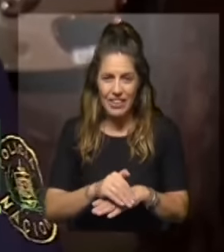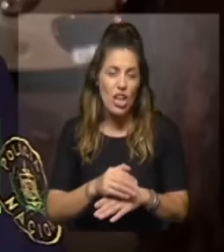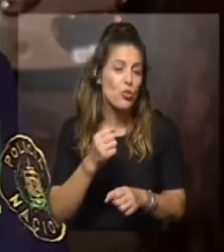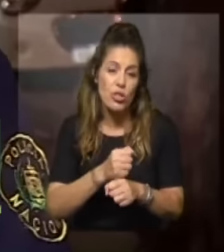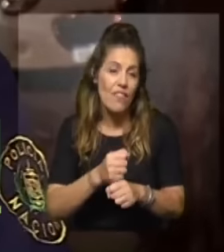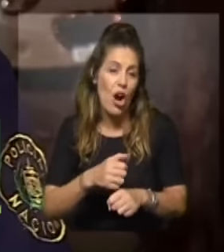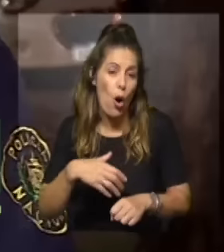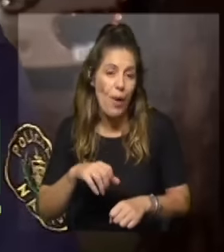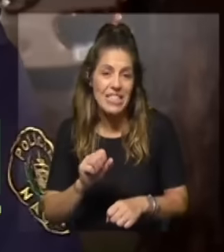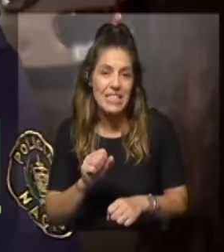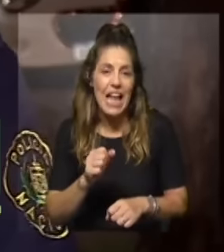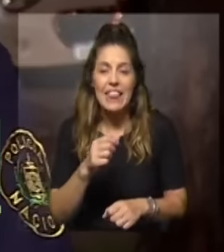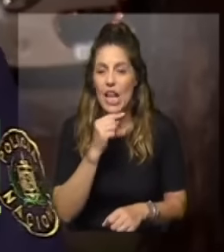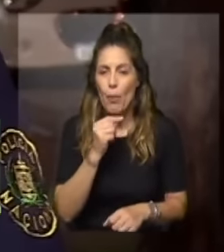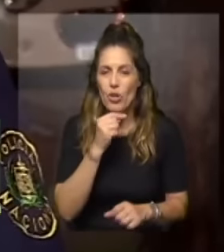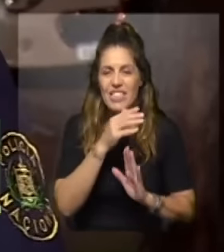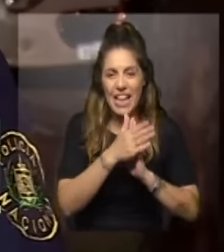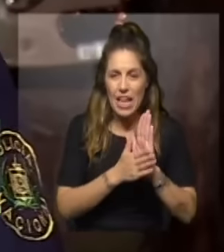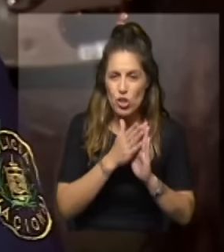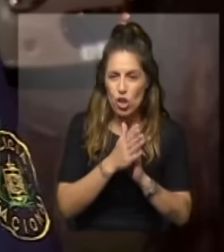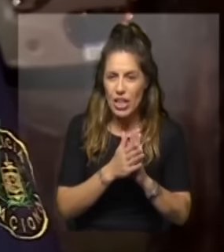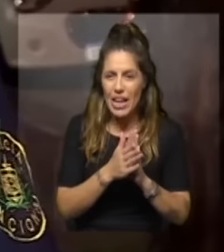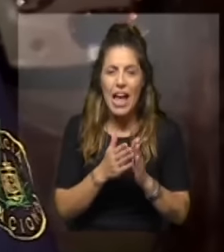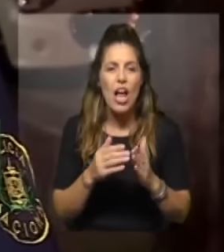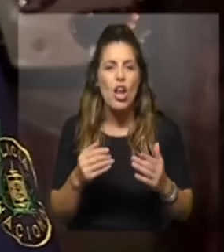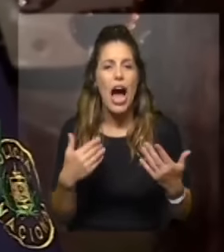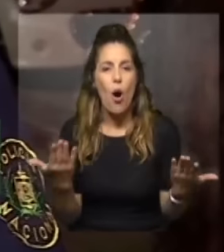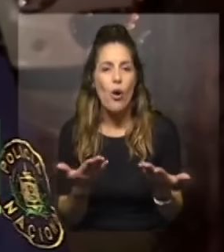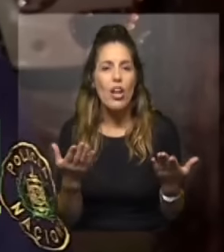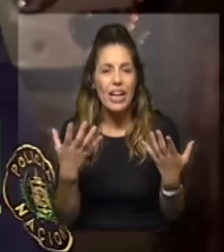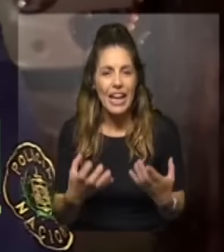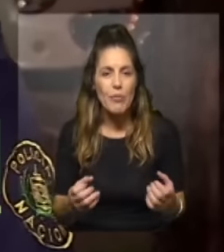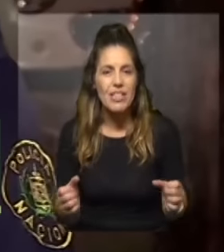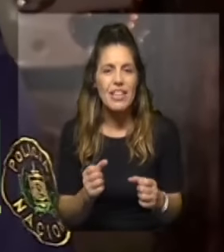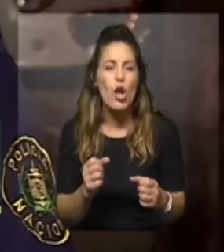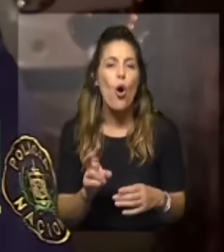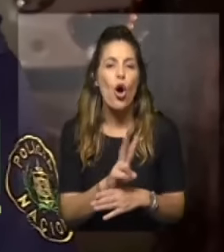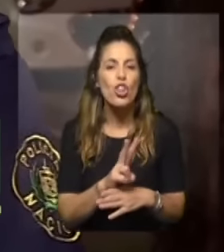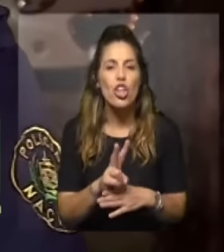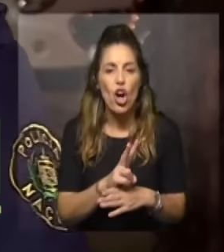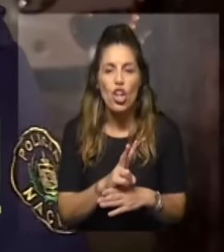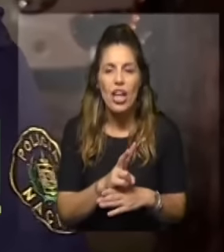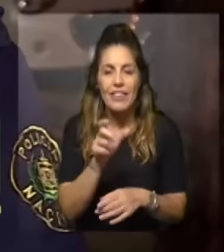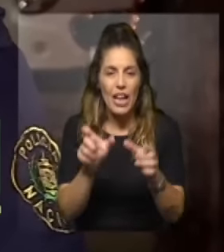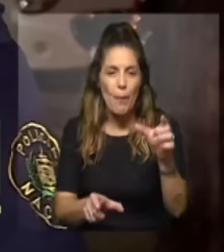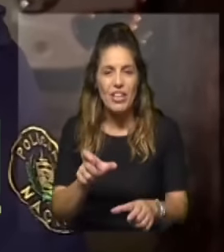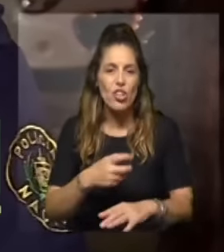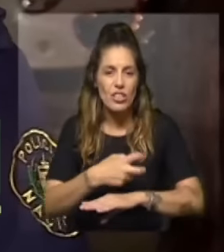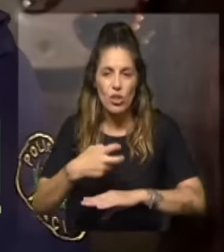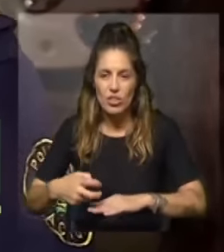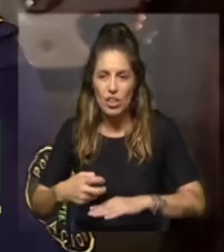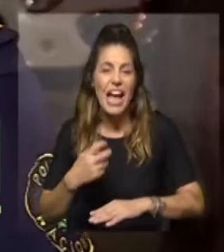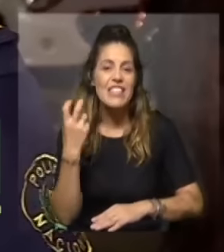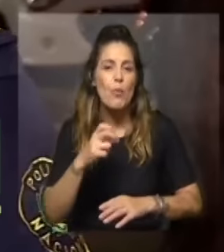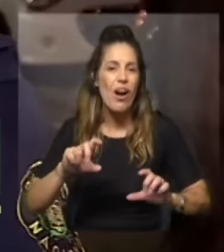de la Policía Nacional en el cual eh lo que se Procura es un control y registro de las personas en situación de calles lo que se busca es reducir la